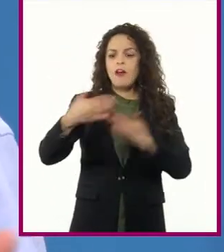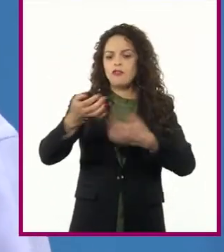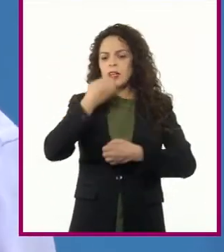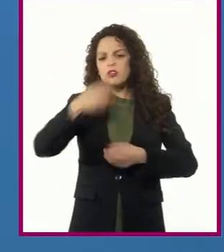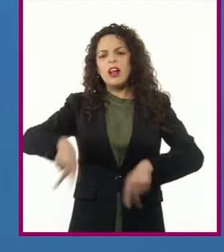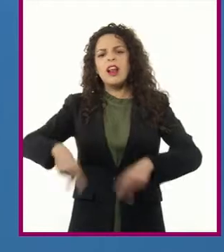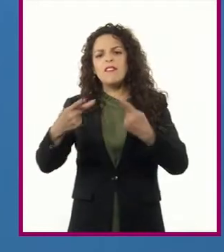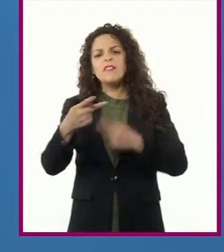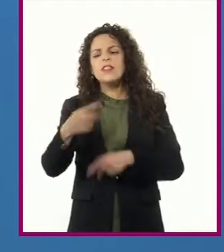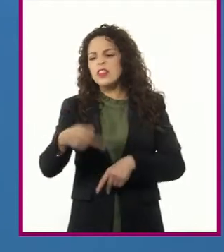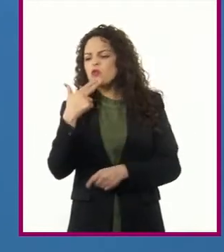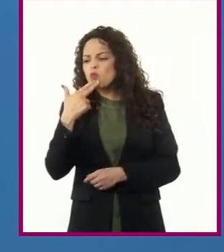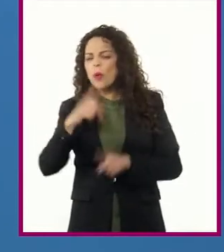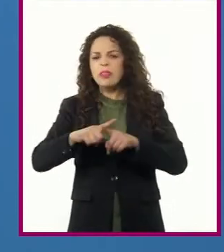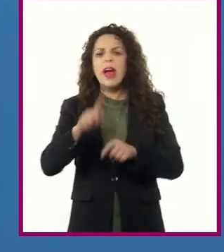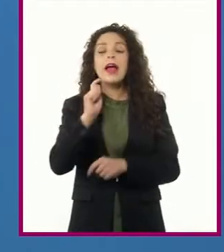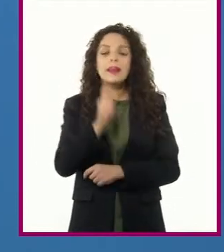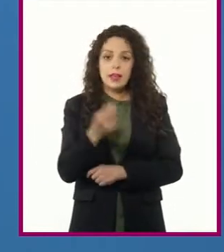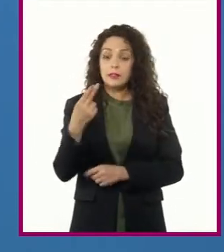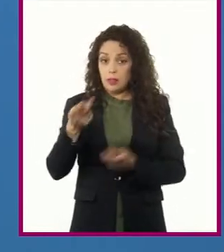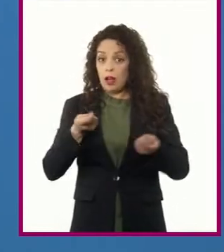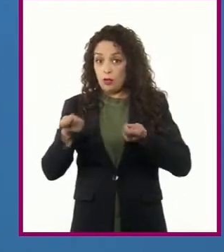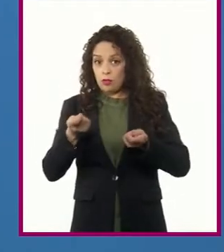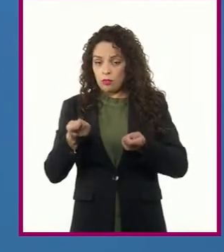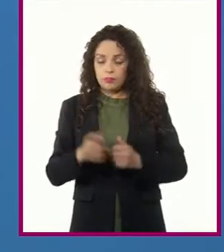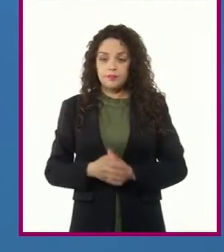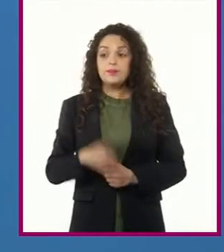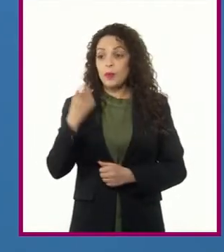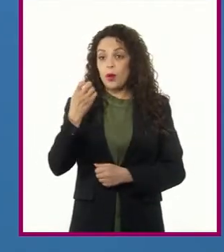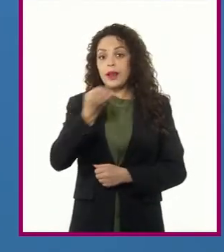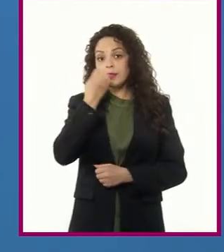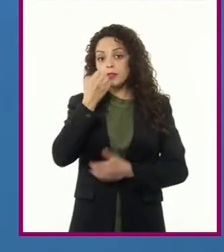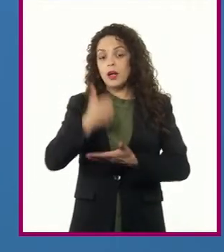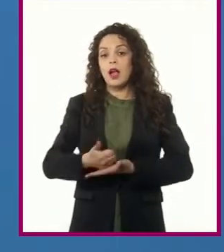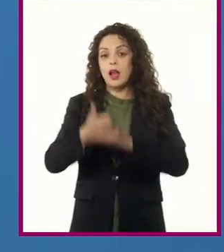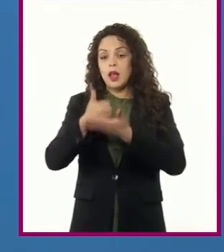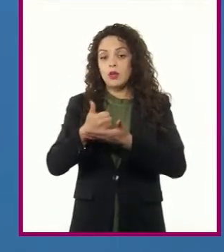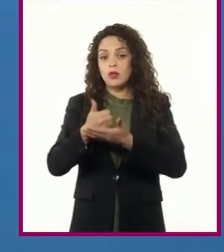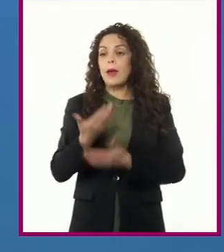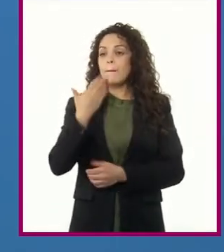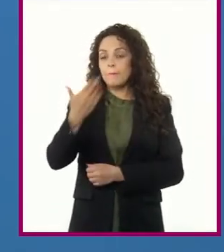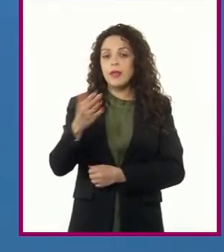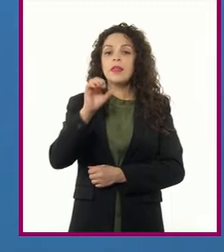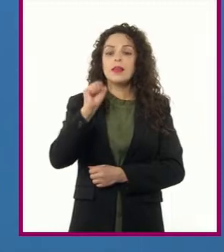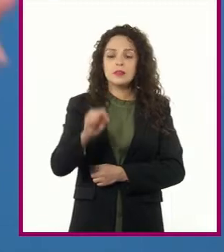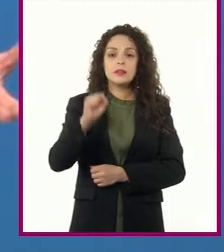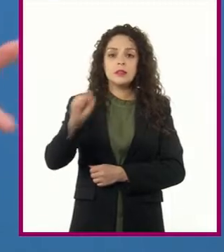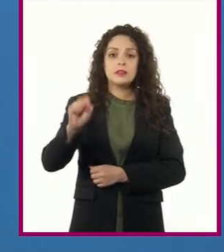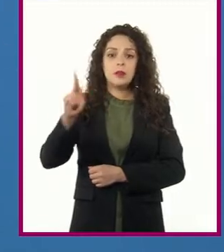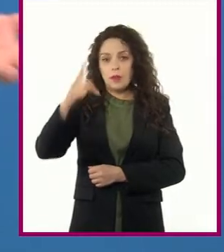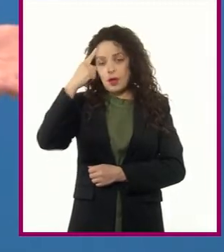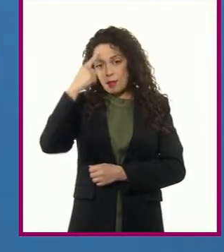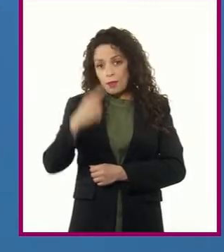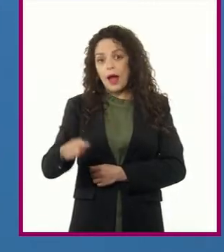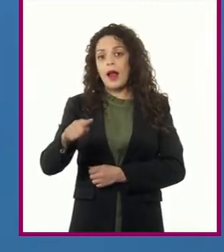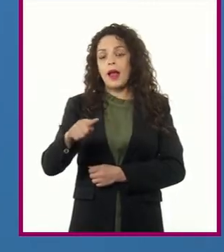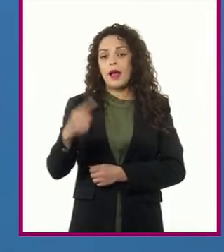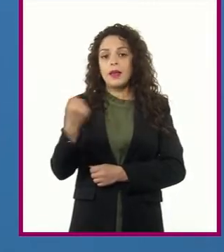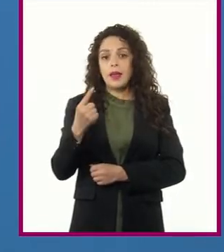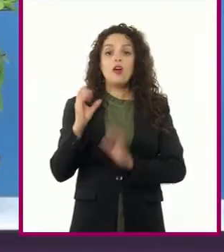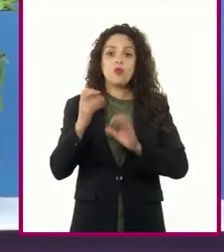entre otras. Por lo tanto, la escuela solicita el apoyo de la seguridad pública y de las familias para atender todas